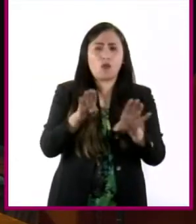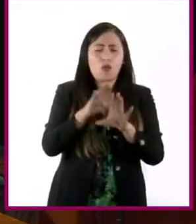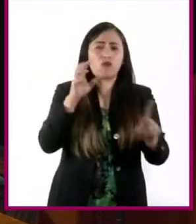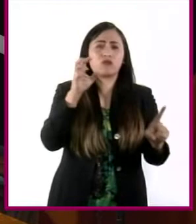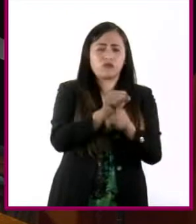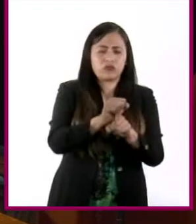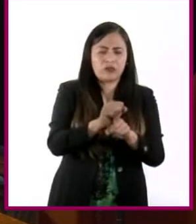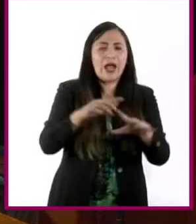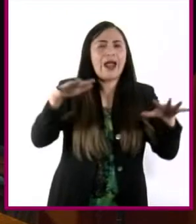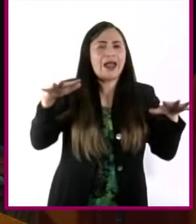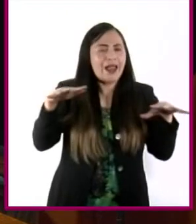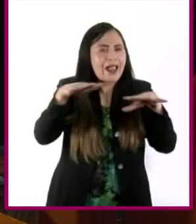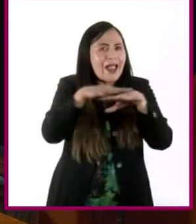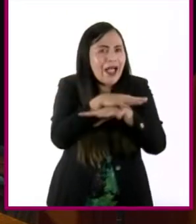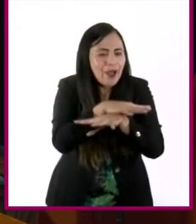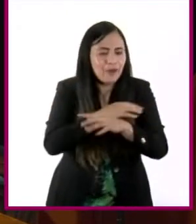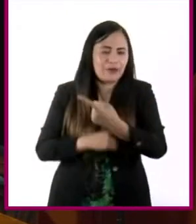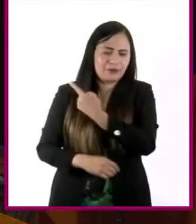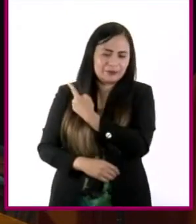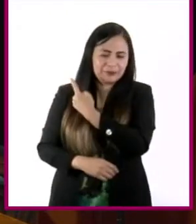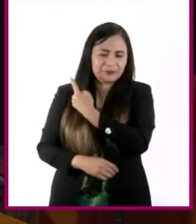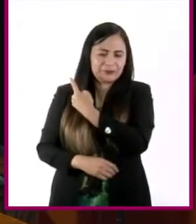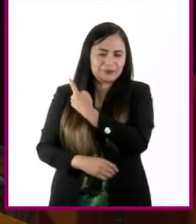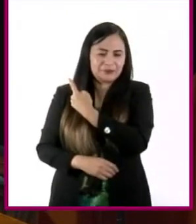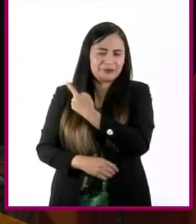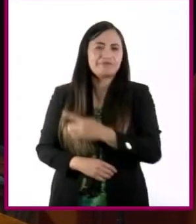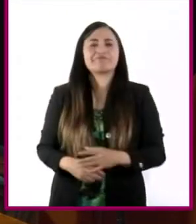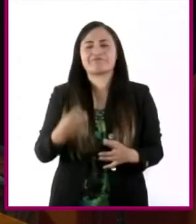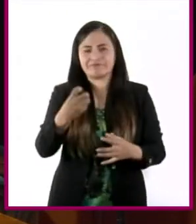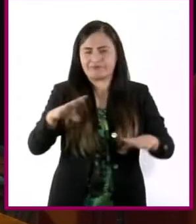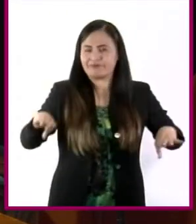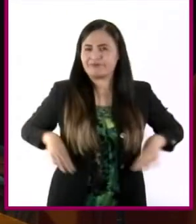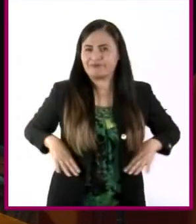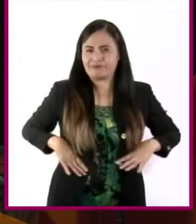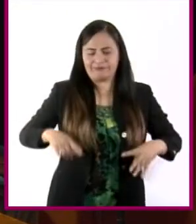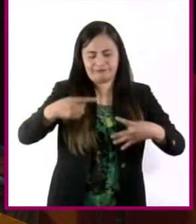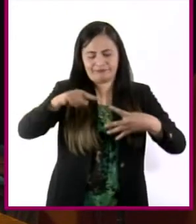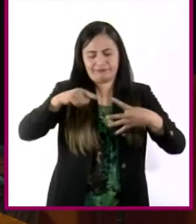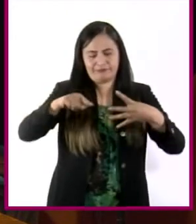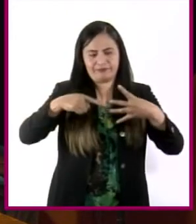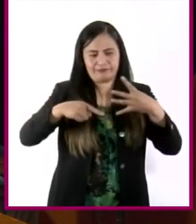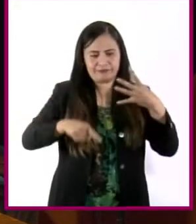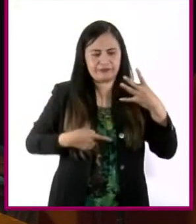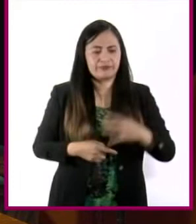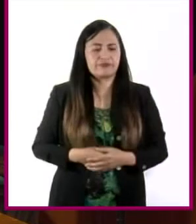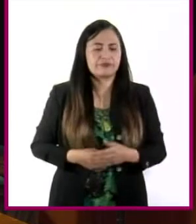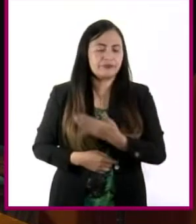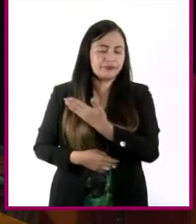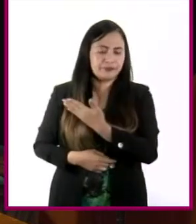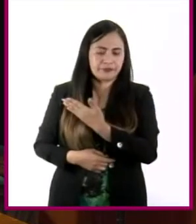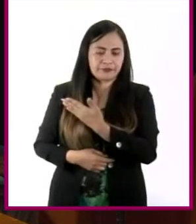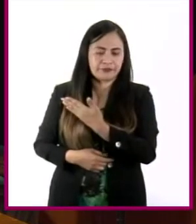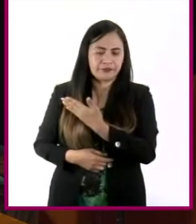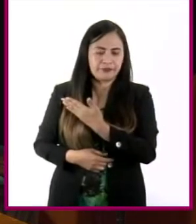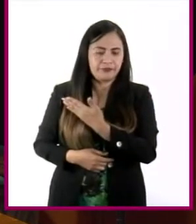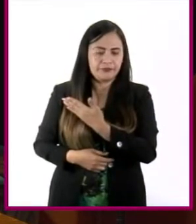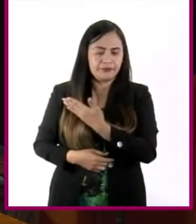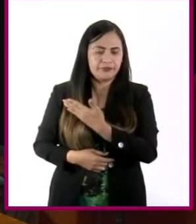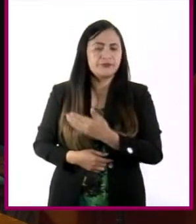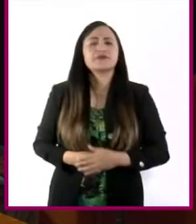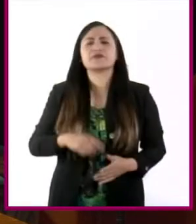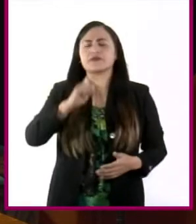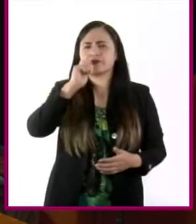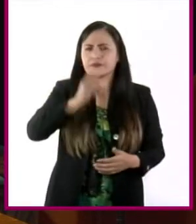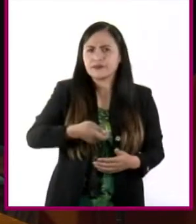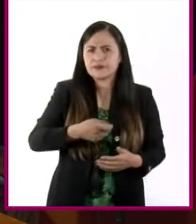las transiciones. Una transición debe cumplir estas características. Ubicarse al final de cada idea principal, es decir,